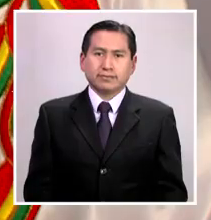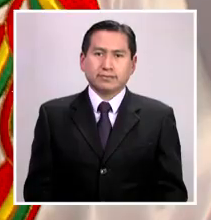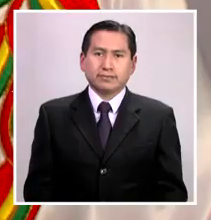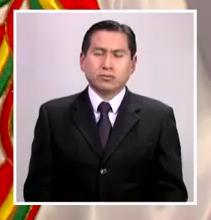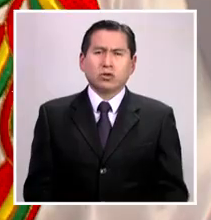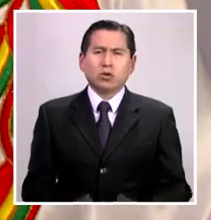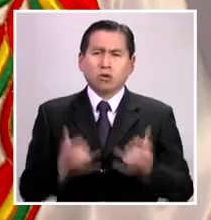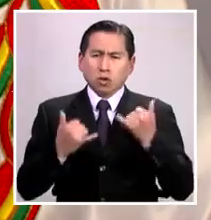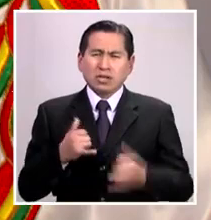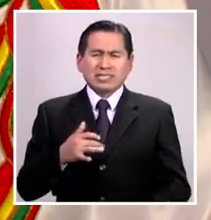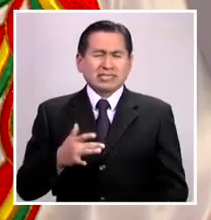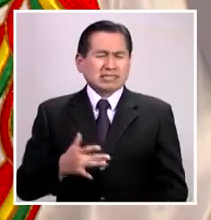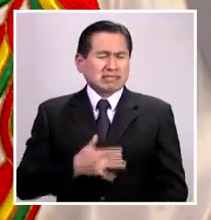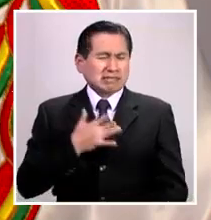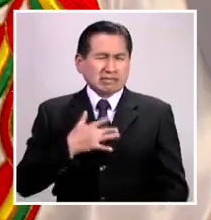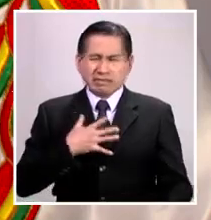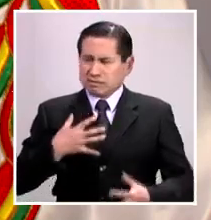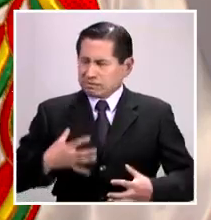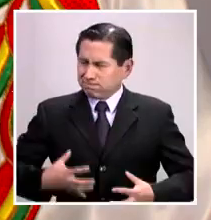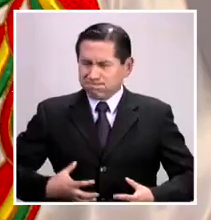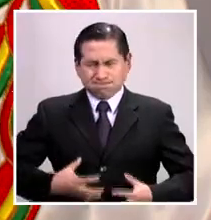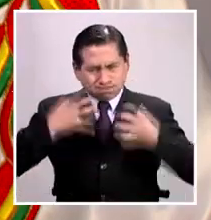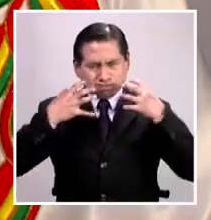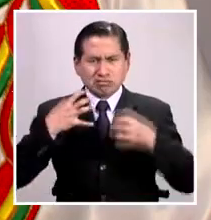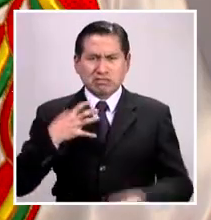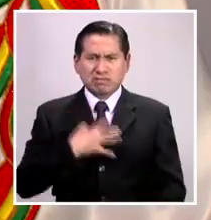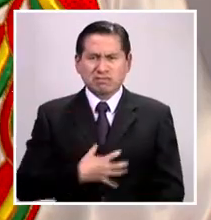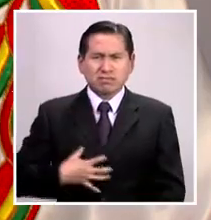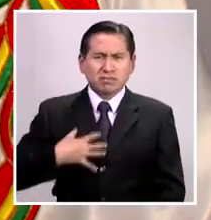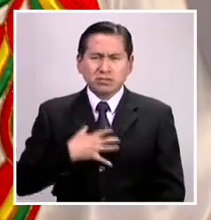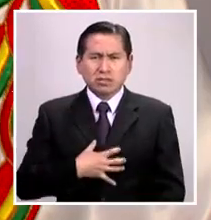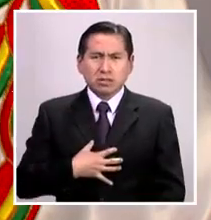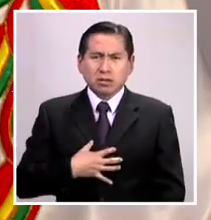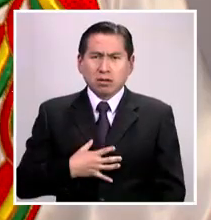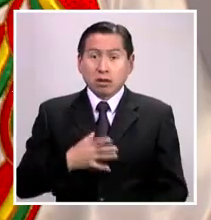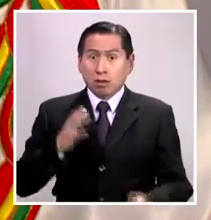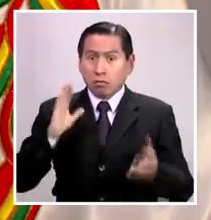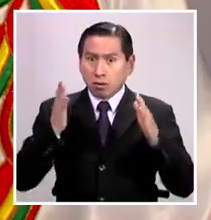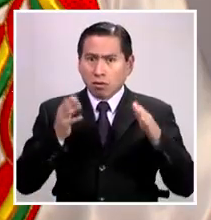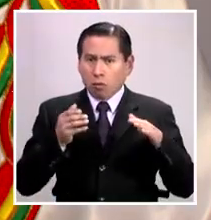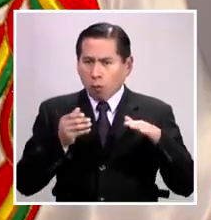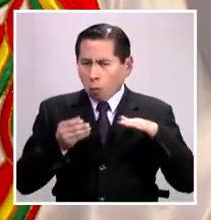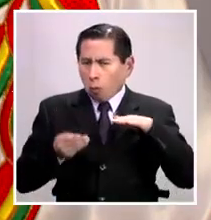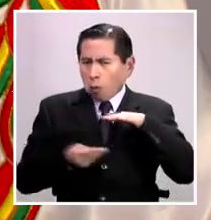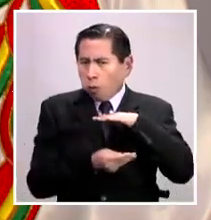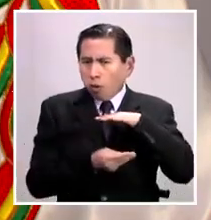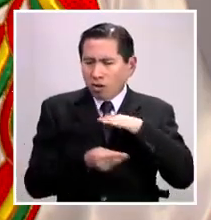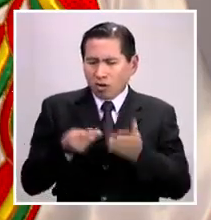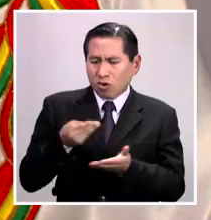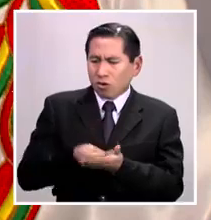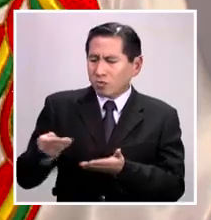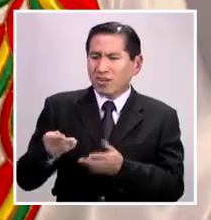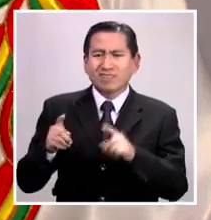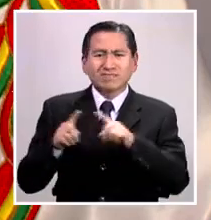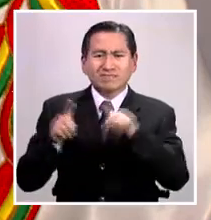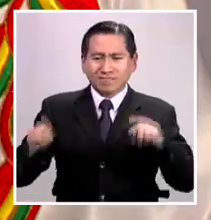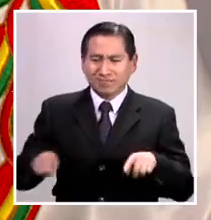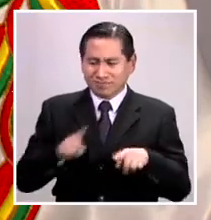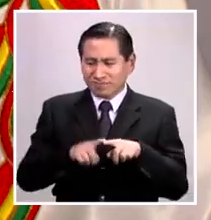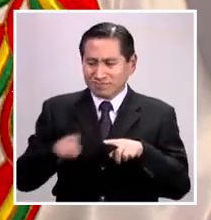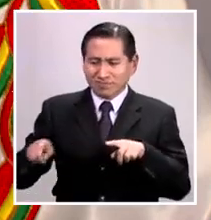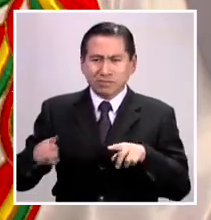hoy me siento muy indignada y molesta por la posible corrupción en la compra de los respiradores españoles